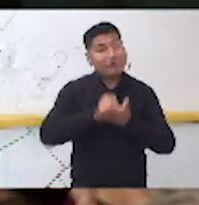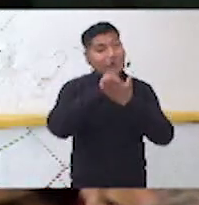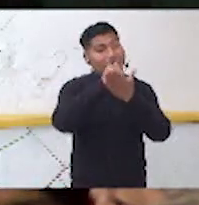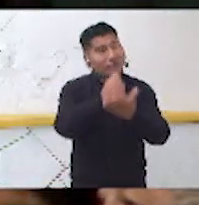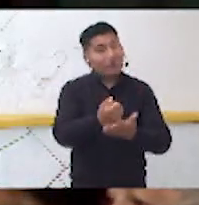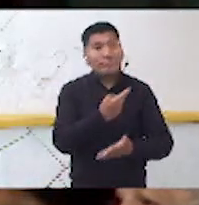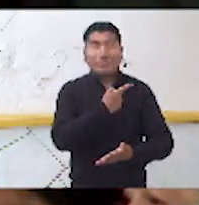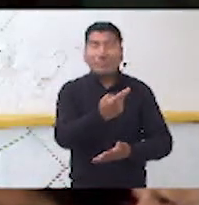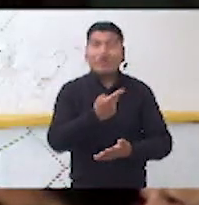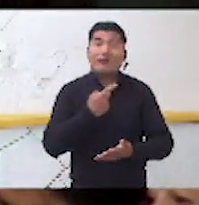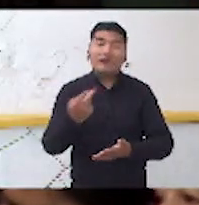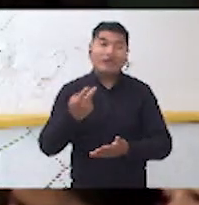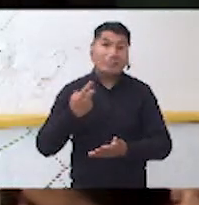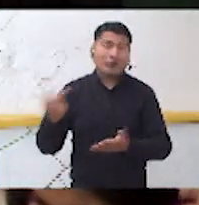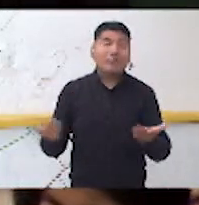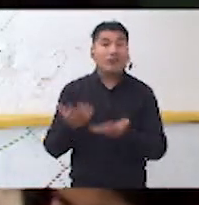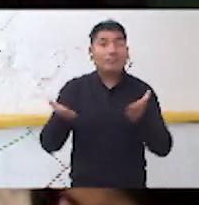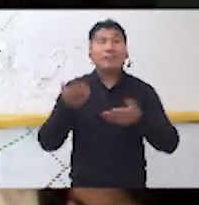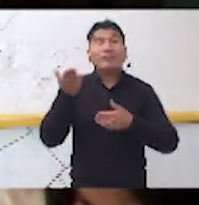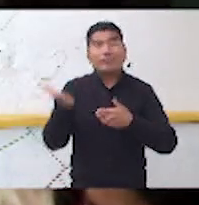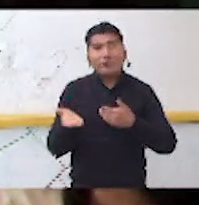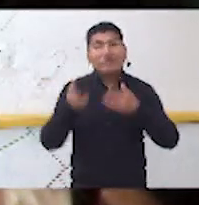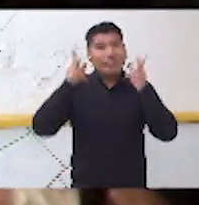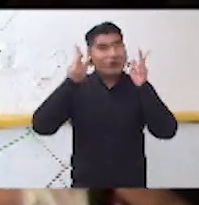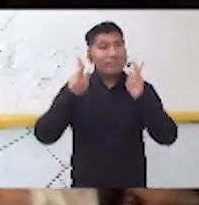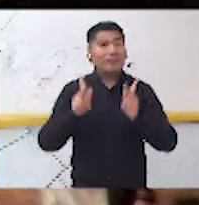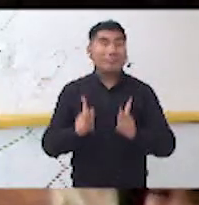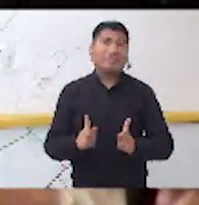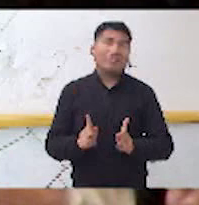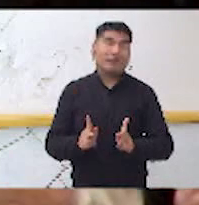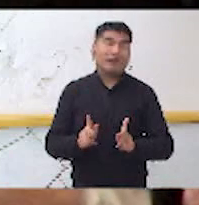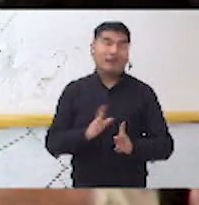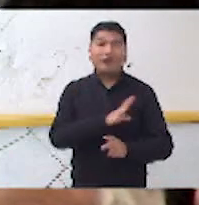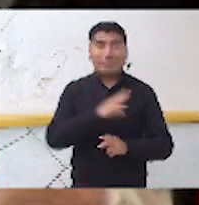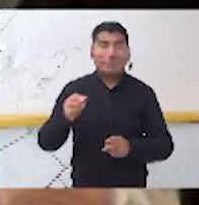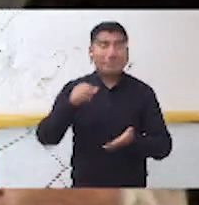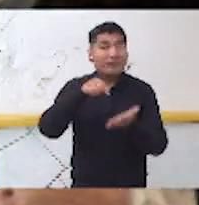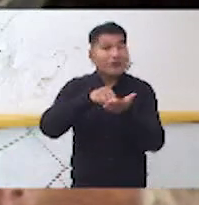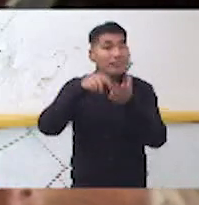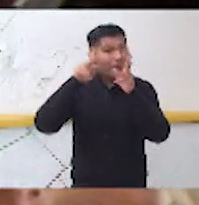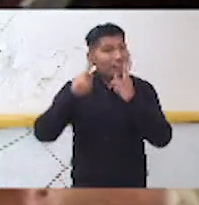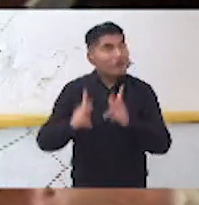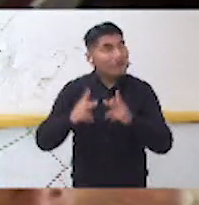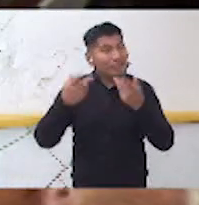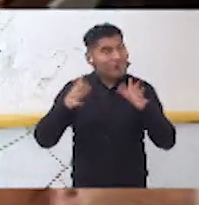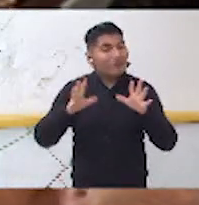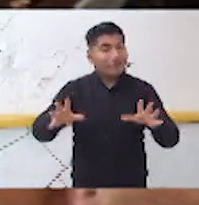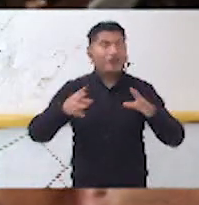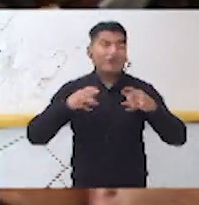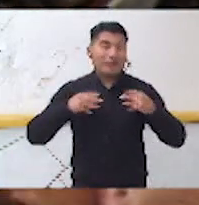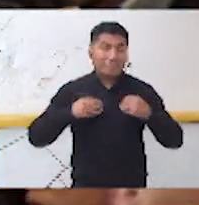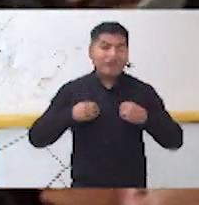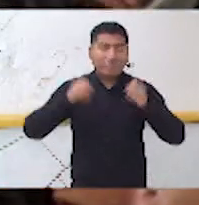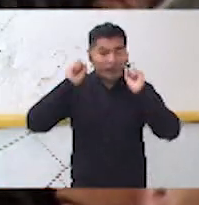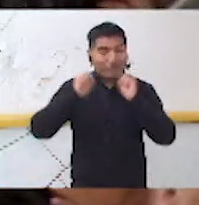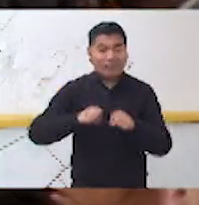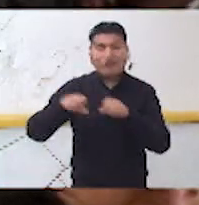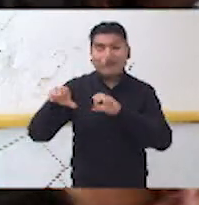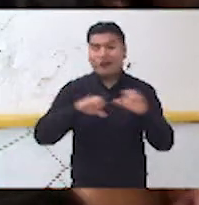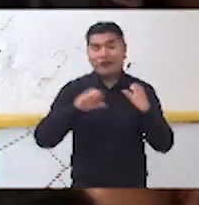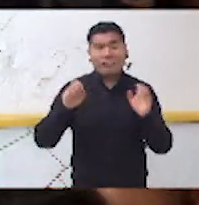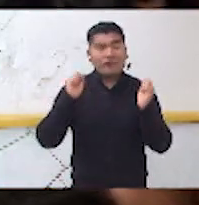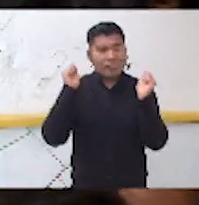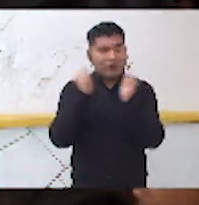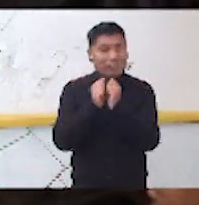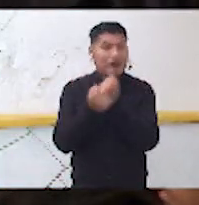mutua, en donde cuente la persona y que sea esta persona acogida y pueda realizarse en el